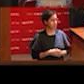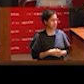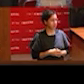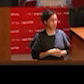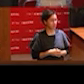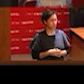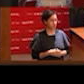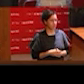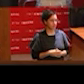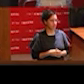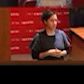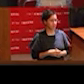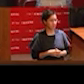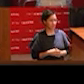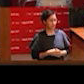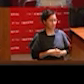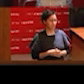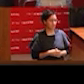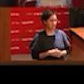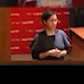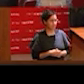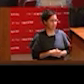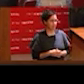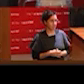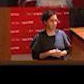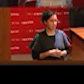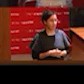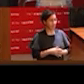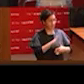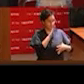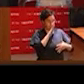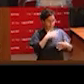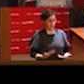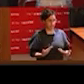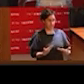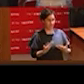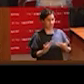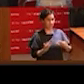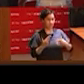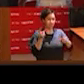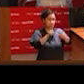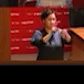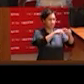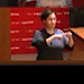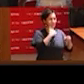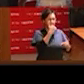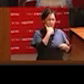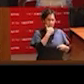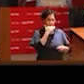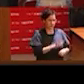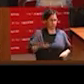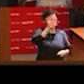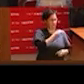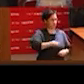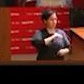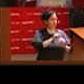insertar estamos actualmente organizados y representados prácticamente la totalidad del territorio